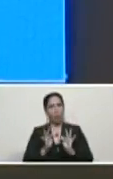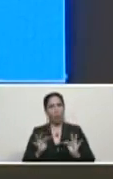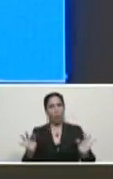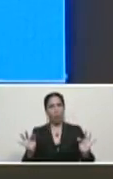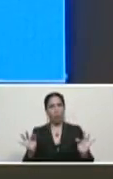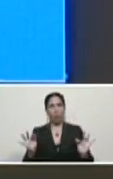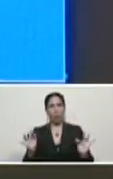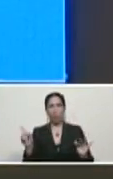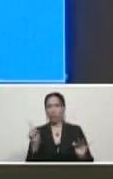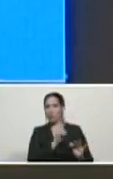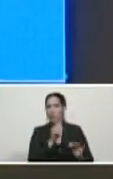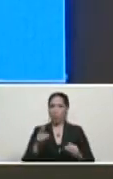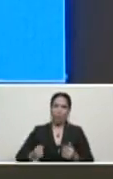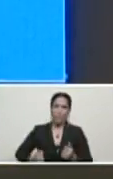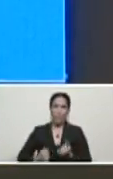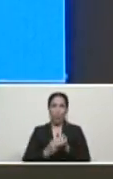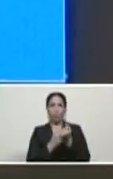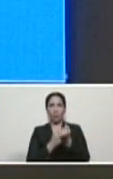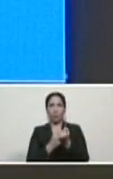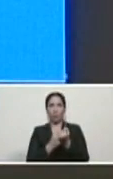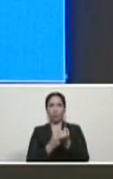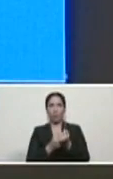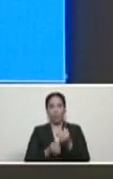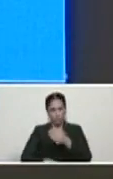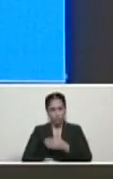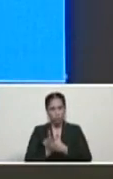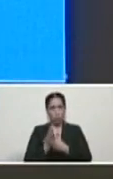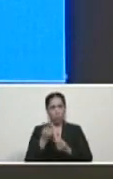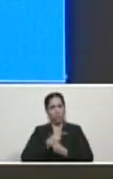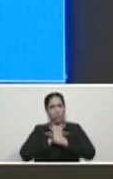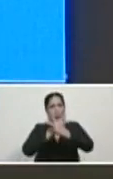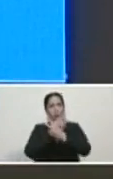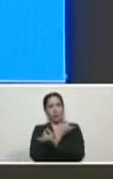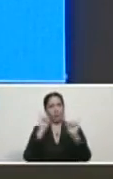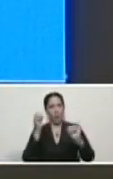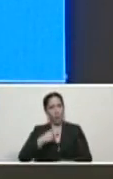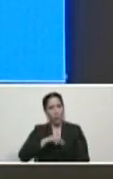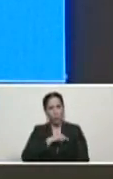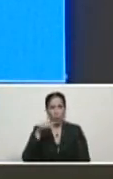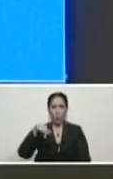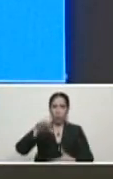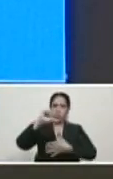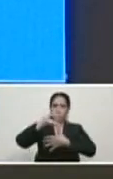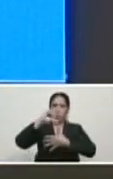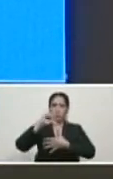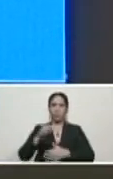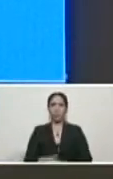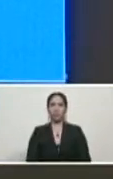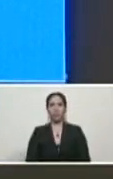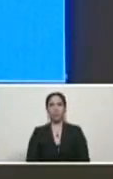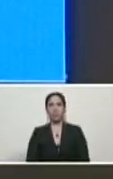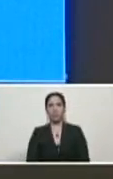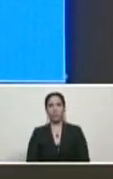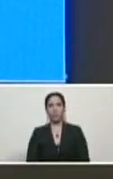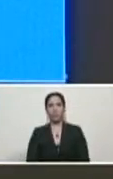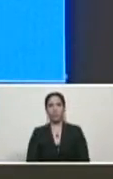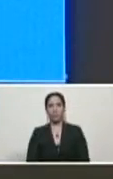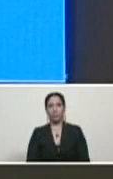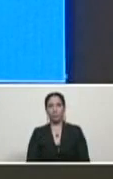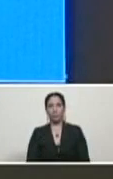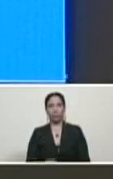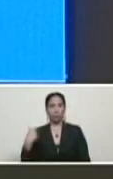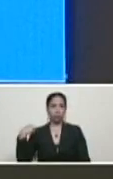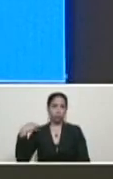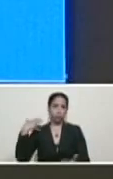de no apoyar la firme voluntad de independencia de nosotros los suramericanos. Eso duró mucho